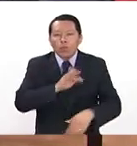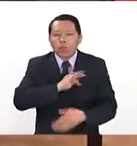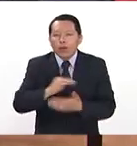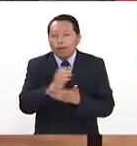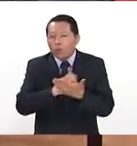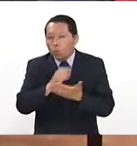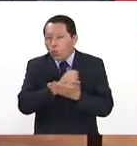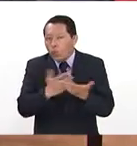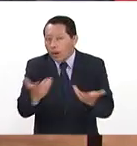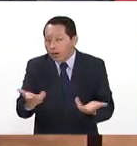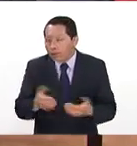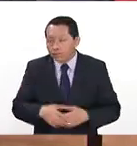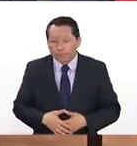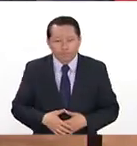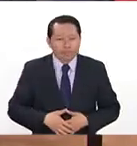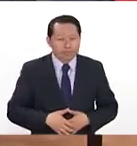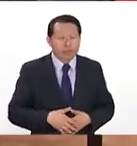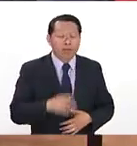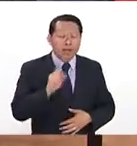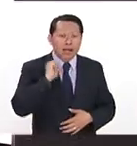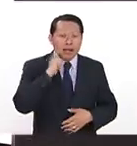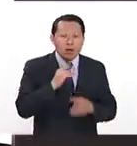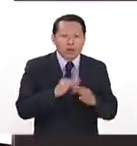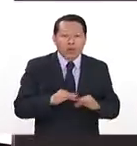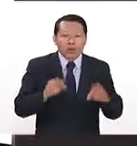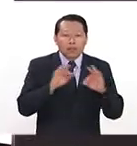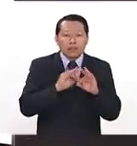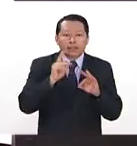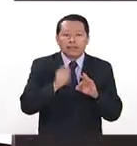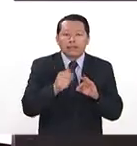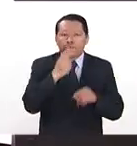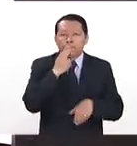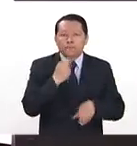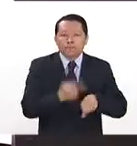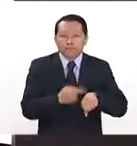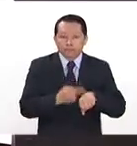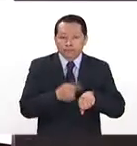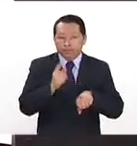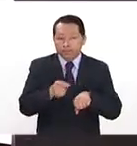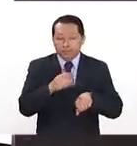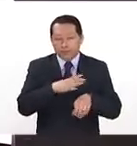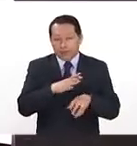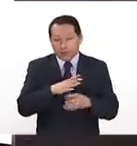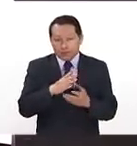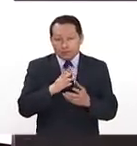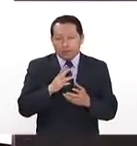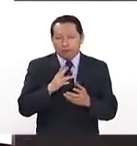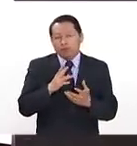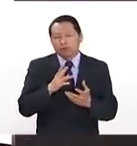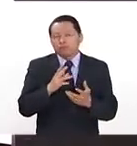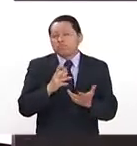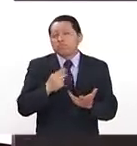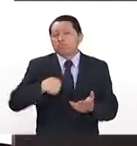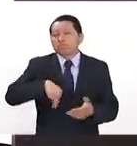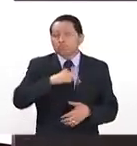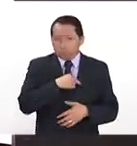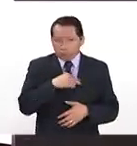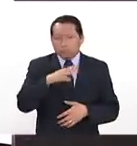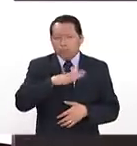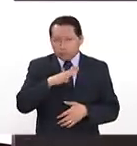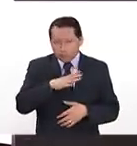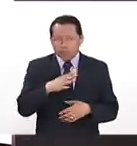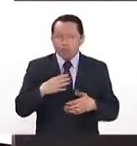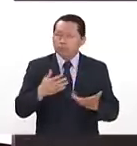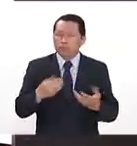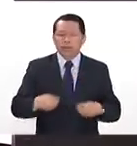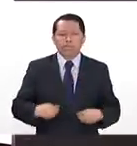de forma definitiva? Bueno, hay algo importante aquí. O sea, la diabetes realmente no nos va a dar mayor problema si es que nosotros adoptamos un estilo